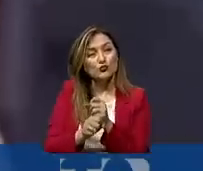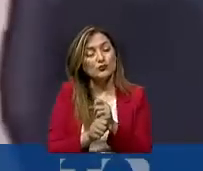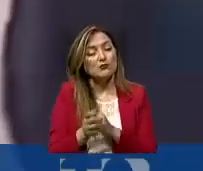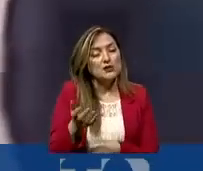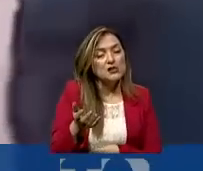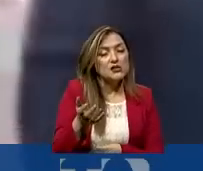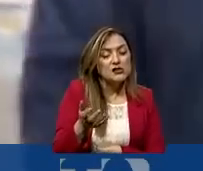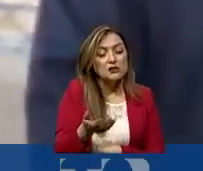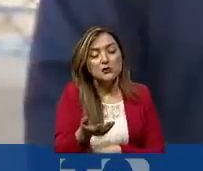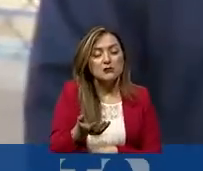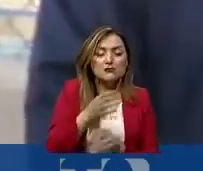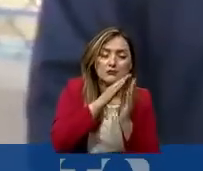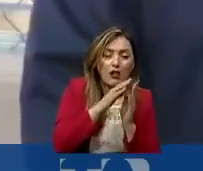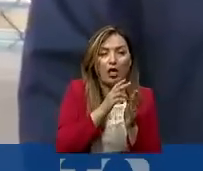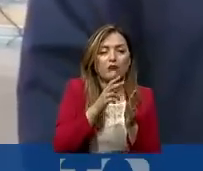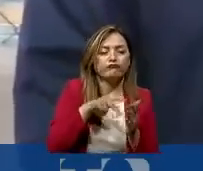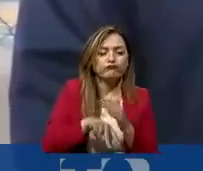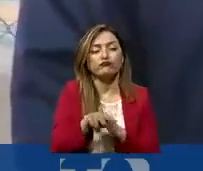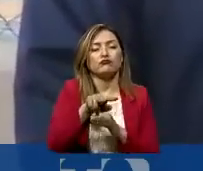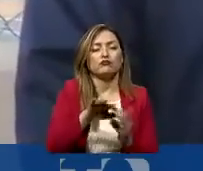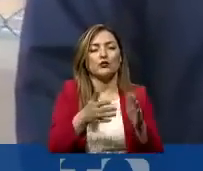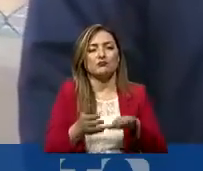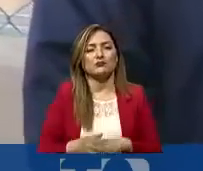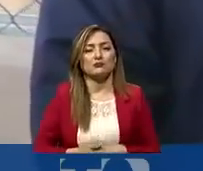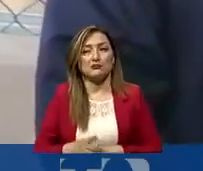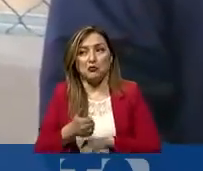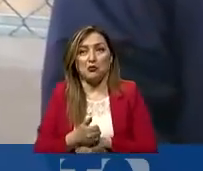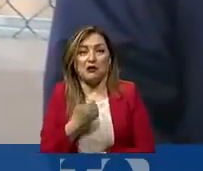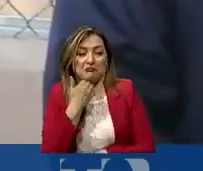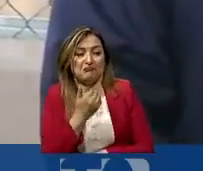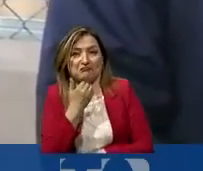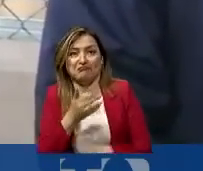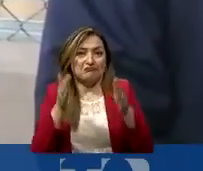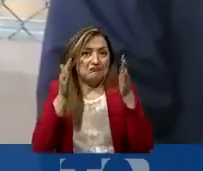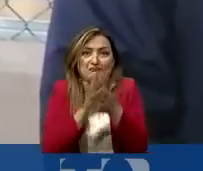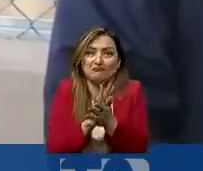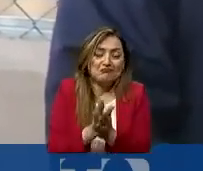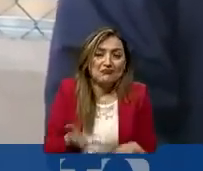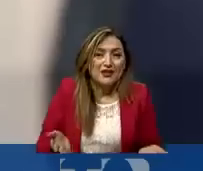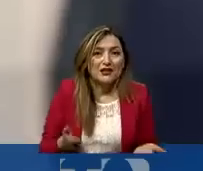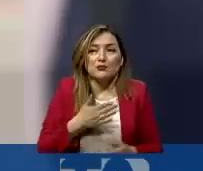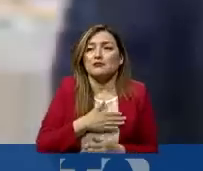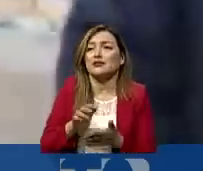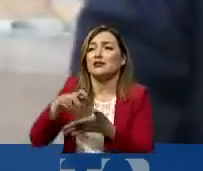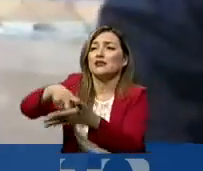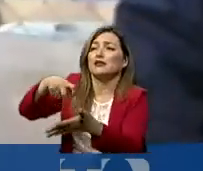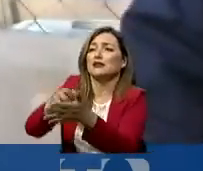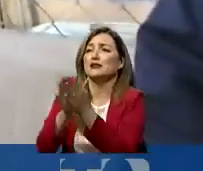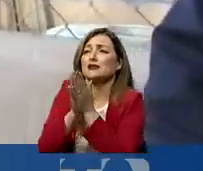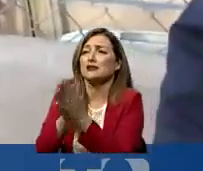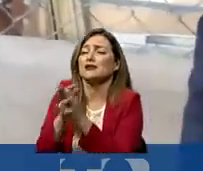un año atrás. Pero lamentablemente no toman cartas en el asunto. Nosotros pedimos de favor, imploramos